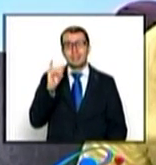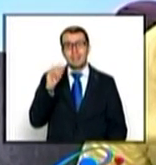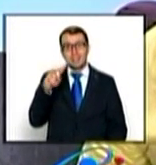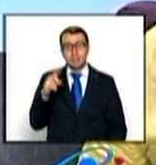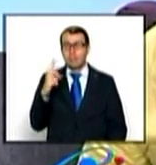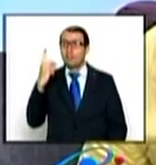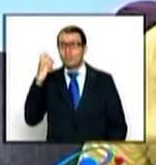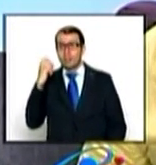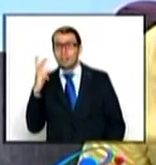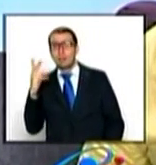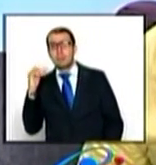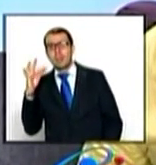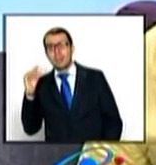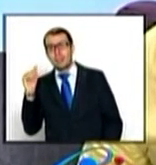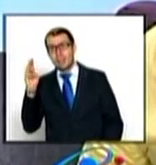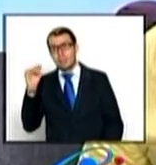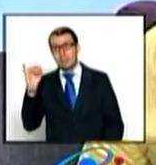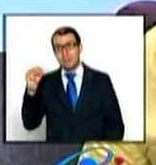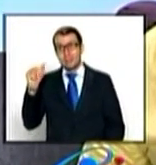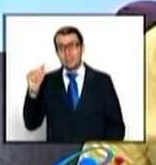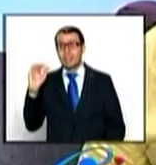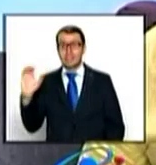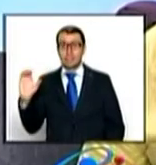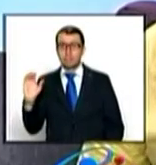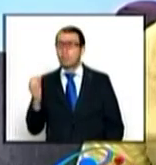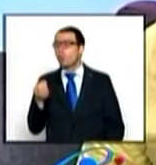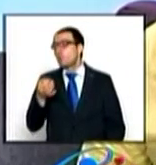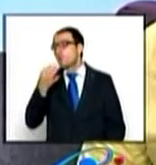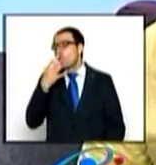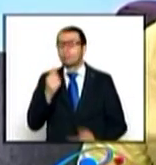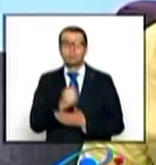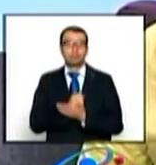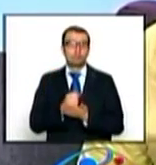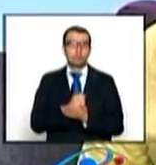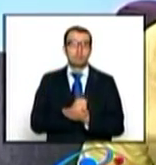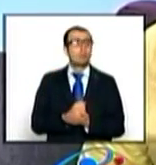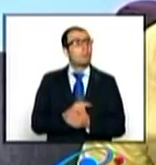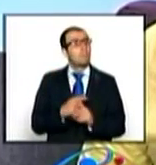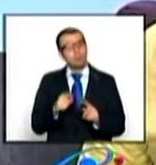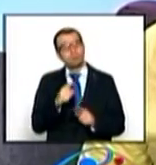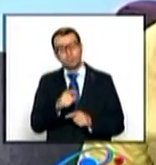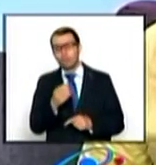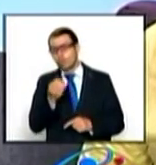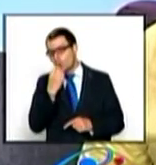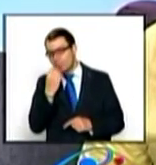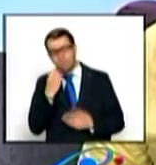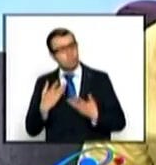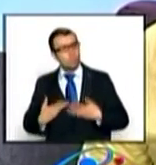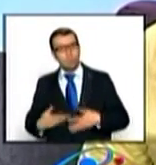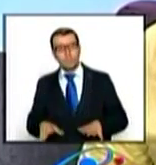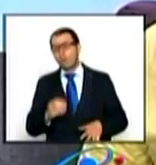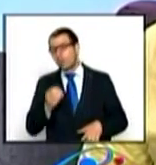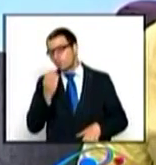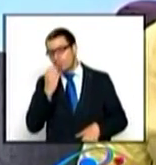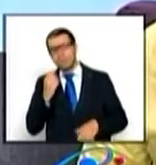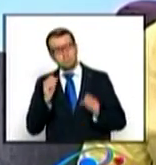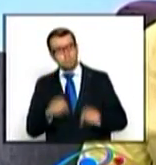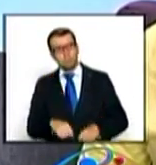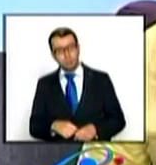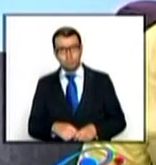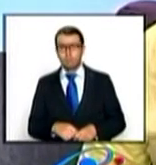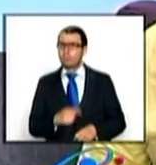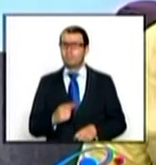proceso alérgico. Entonces, le mandan antihistamínicos. Pero le dicen al paciente, coma lo que quiera. Entonces esto es ilógico.